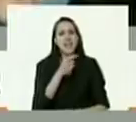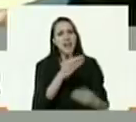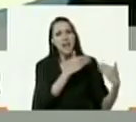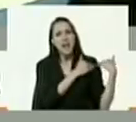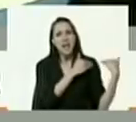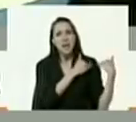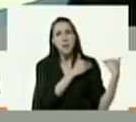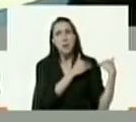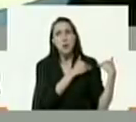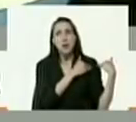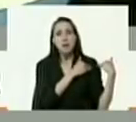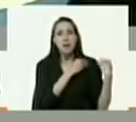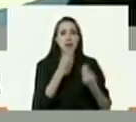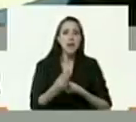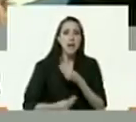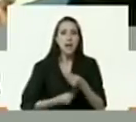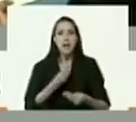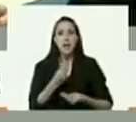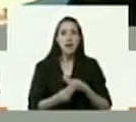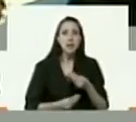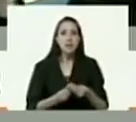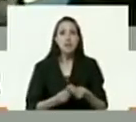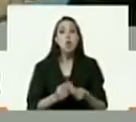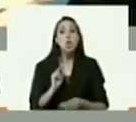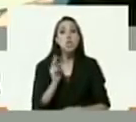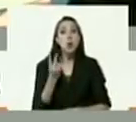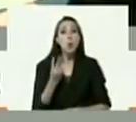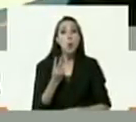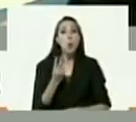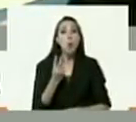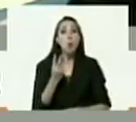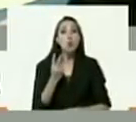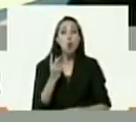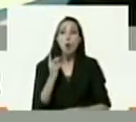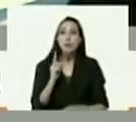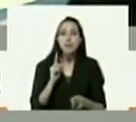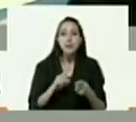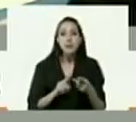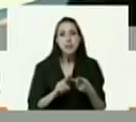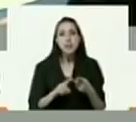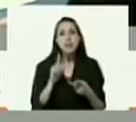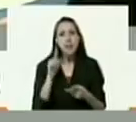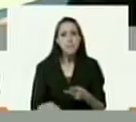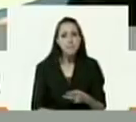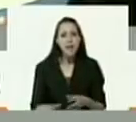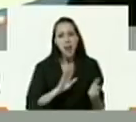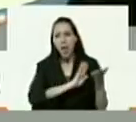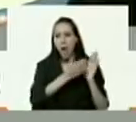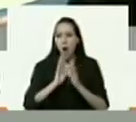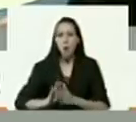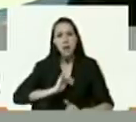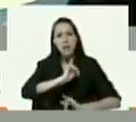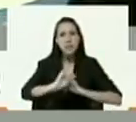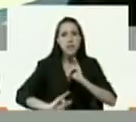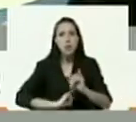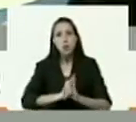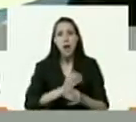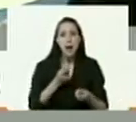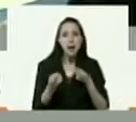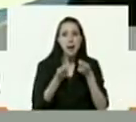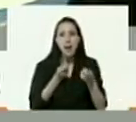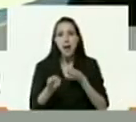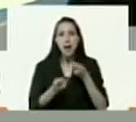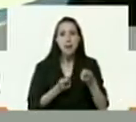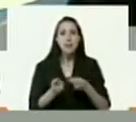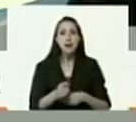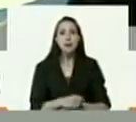de los problemas. Y en segundo lugar, trata de sensibilizar a la comunidad internacional. Trata de decirle al señor Antonio